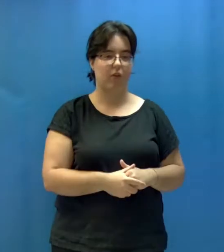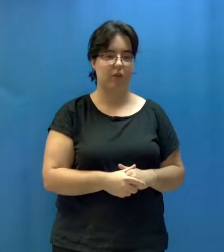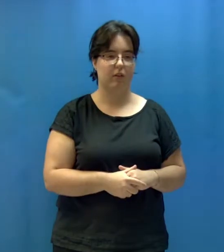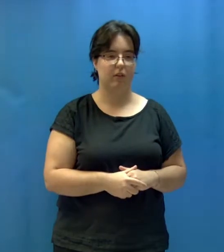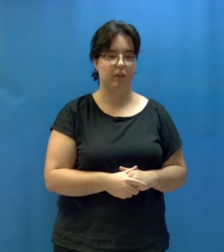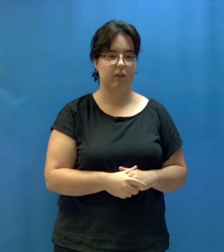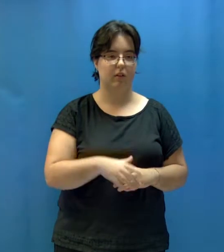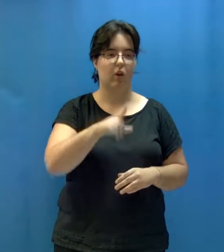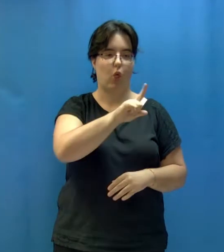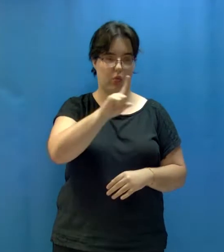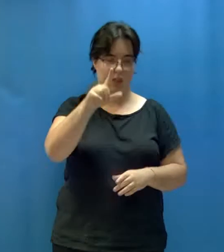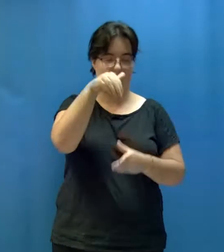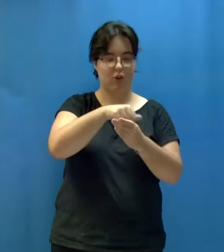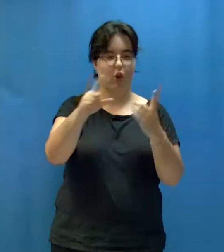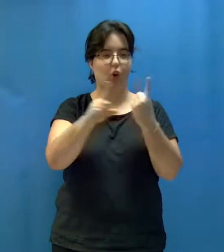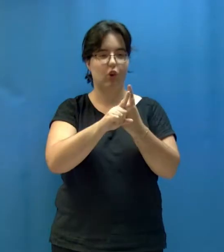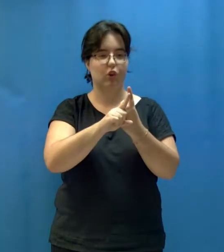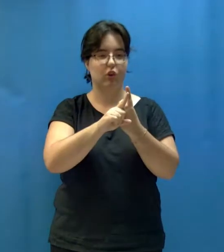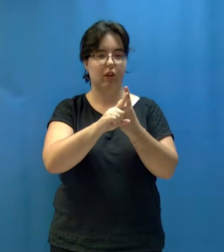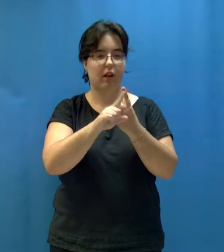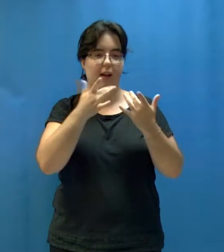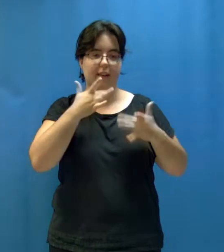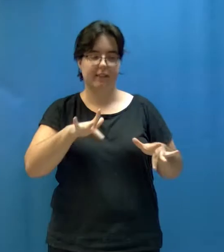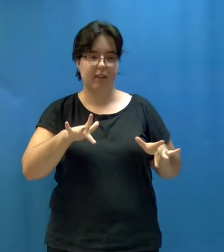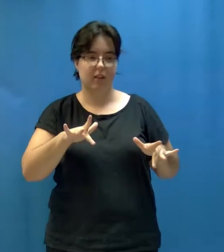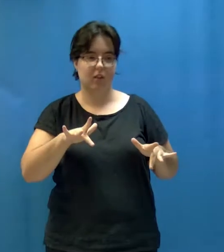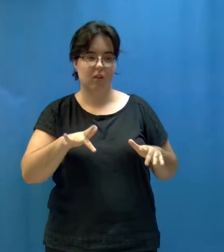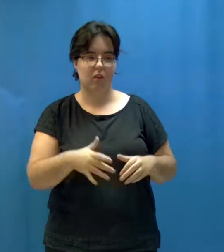11. ¿Votos en contra? ¿Abstenciones?